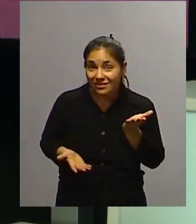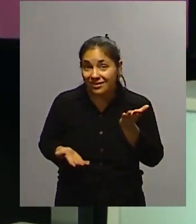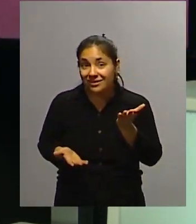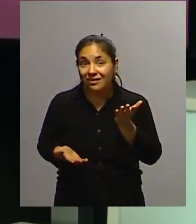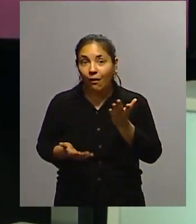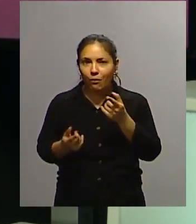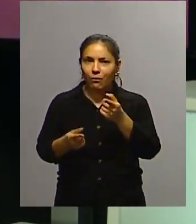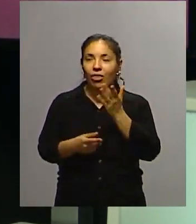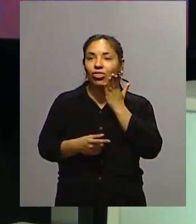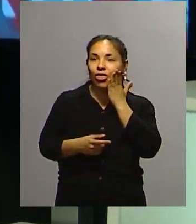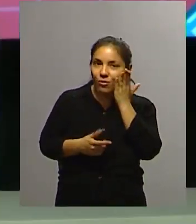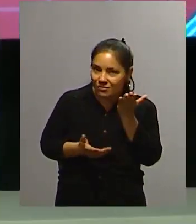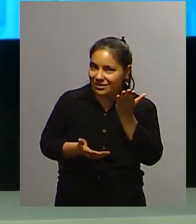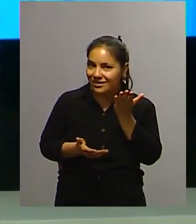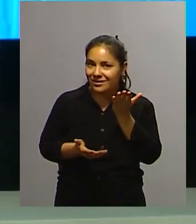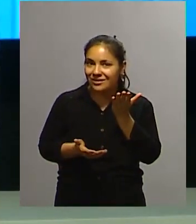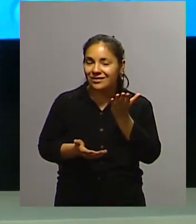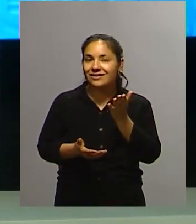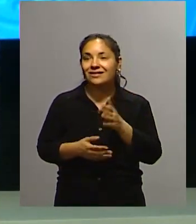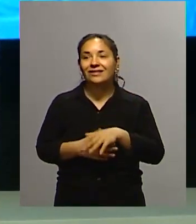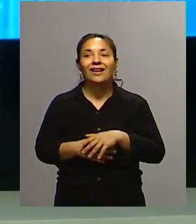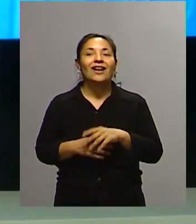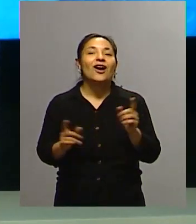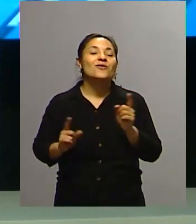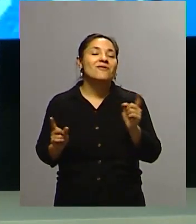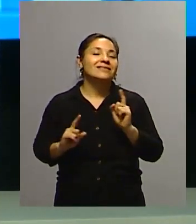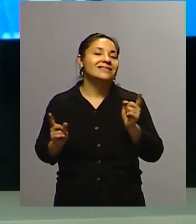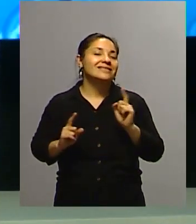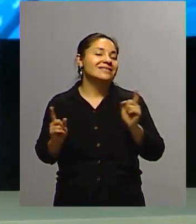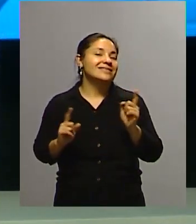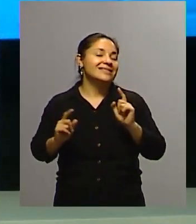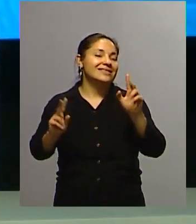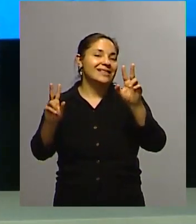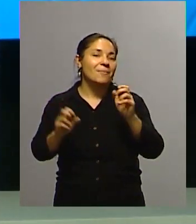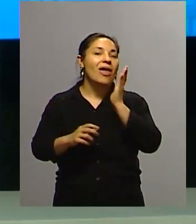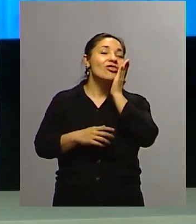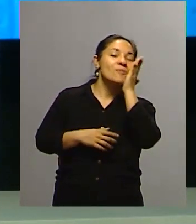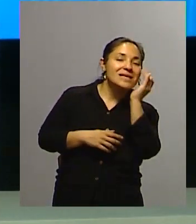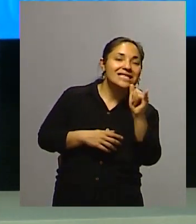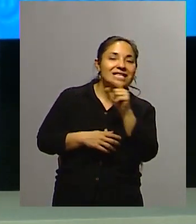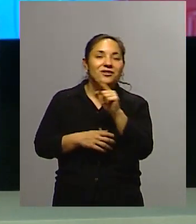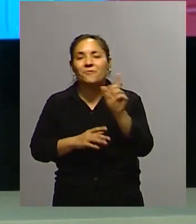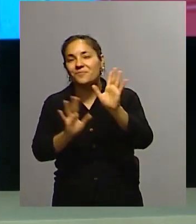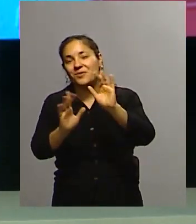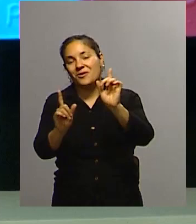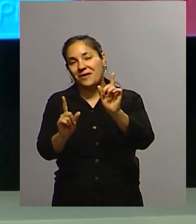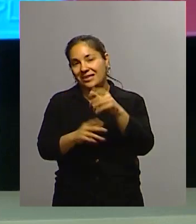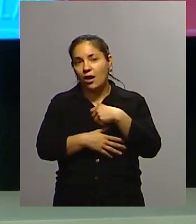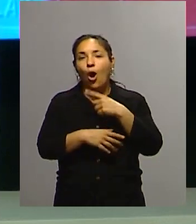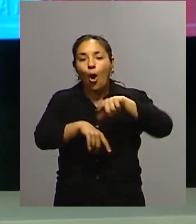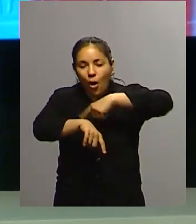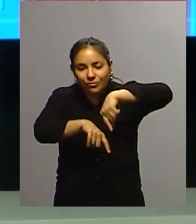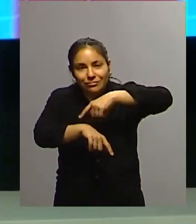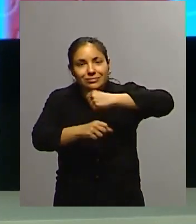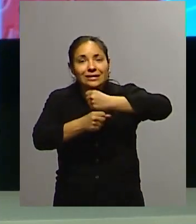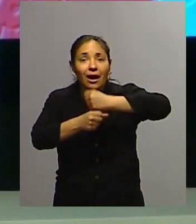¿cuánto dormís? Creo que no se trata de dormir o no dormir. Uno puede trabajar muchas horas y no